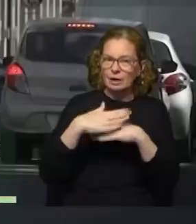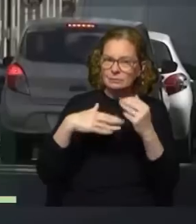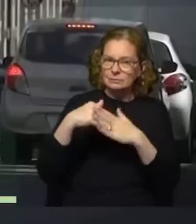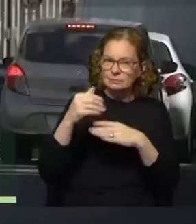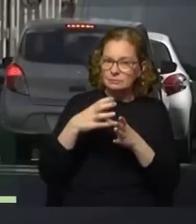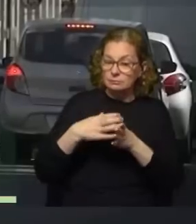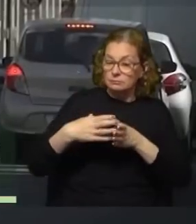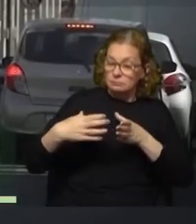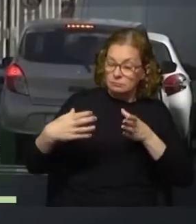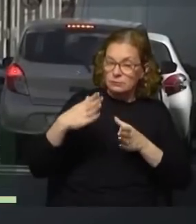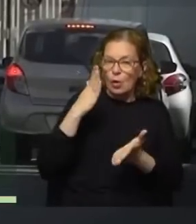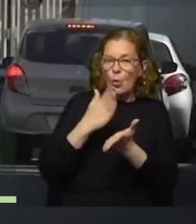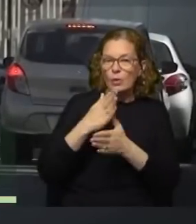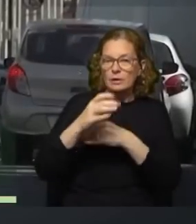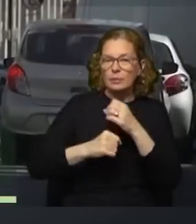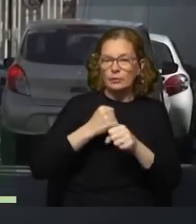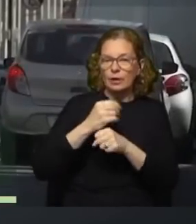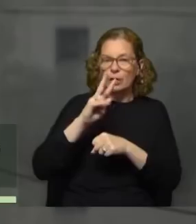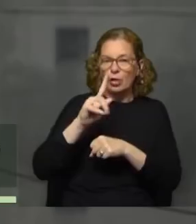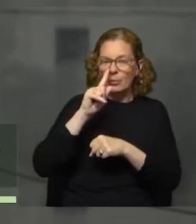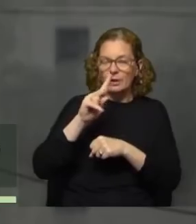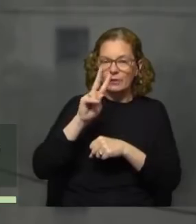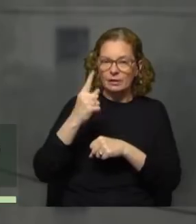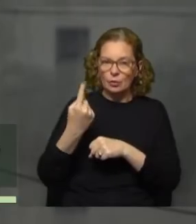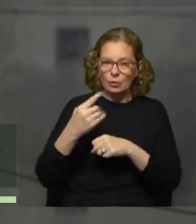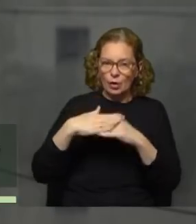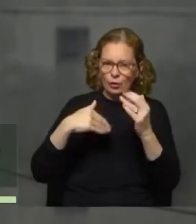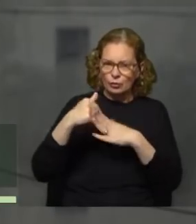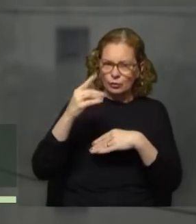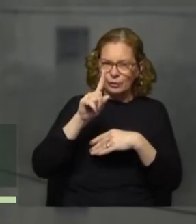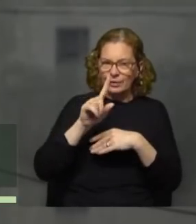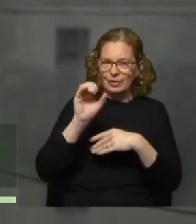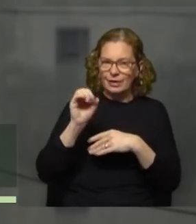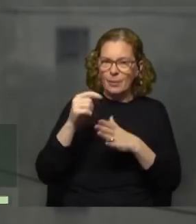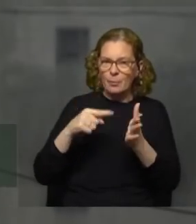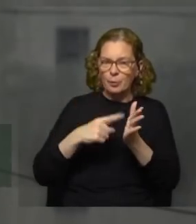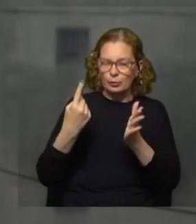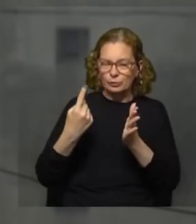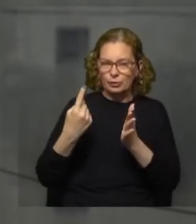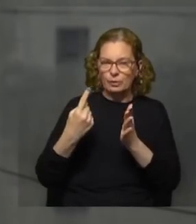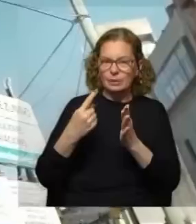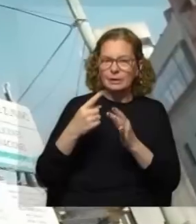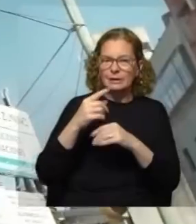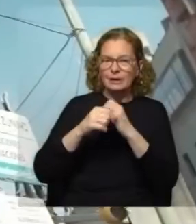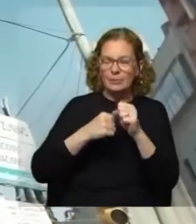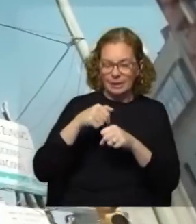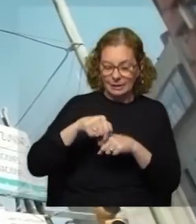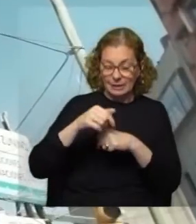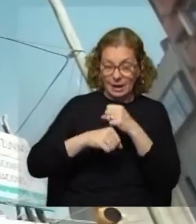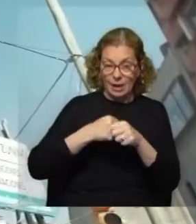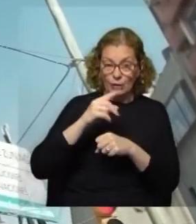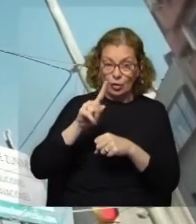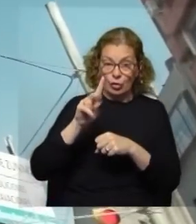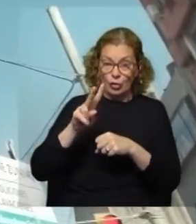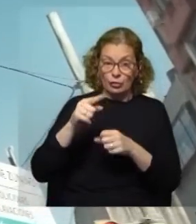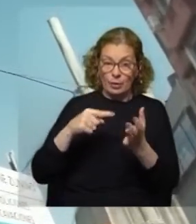del sector en los últimos años en 2021 la construcción creció en 10 puntos porcentuales mientras que en lo que va del año alcanzó